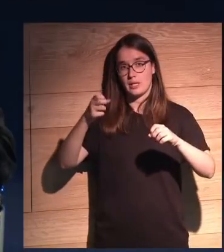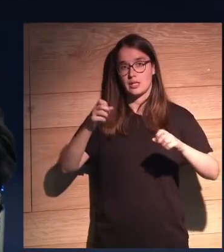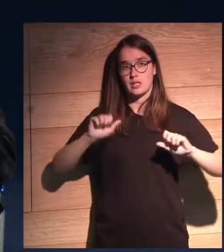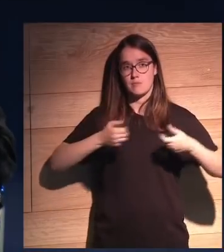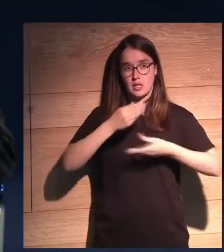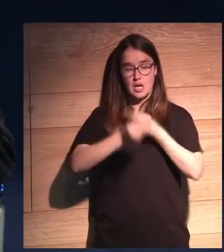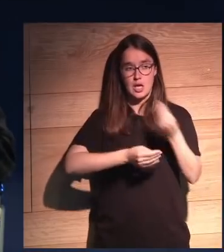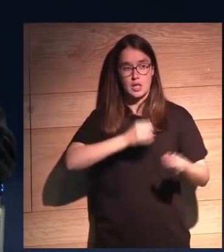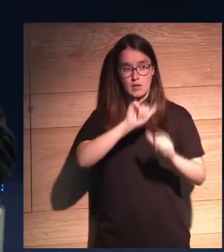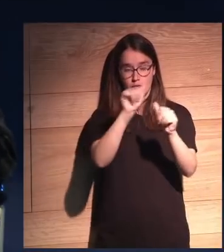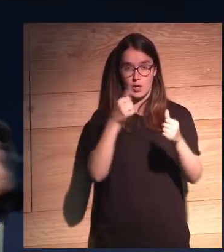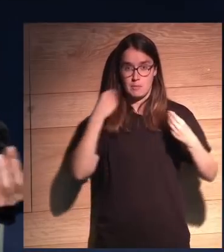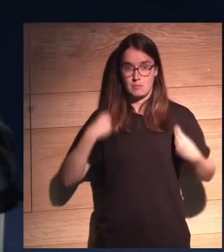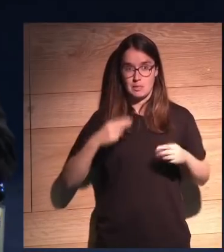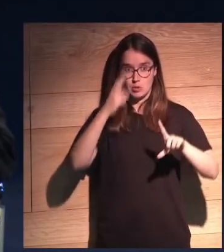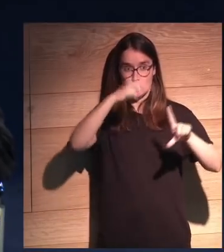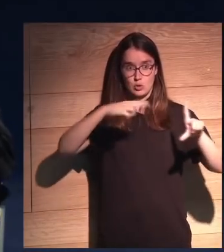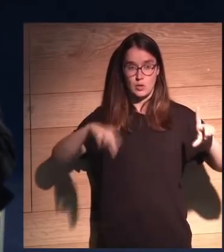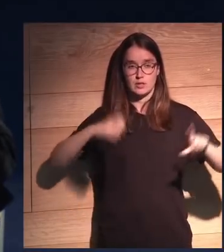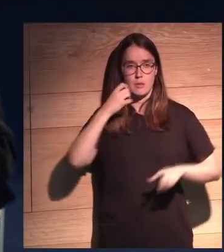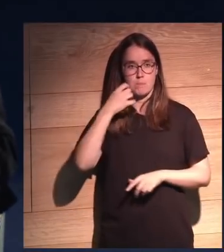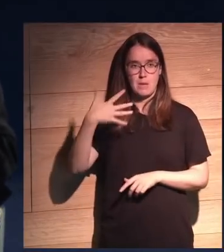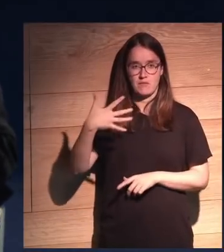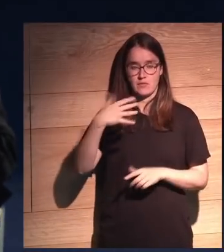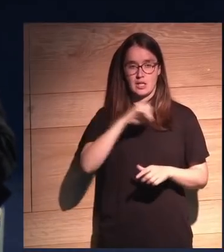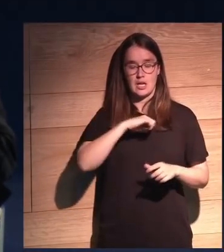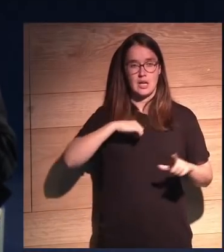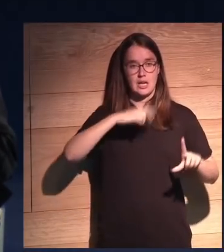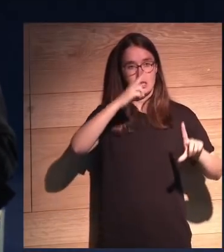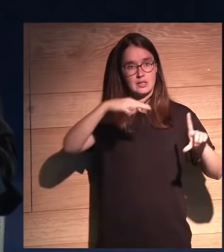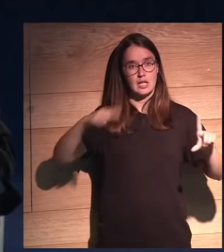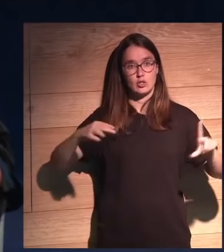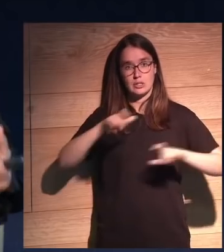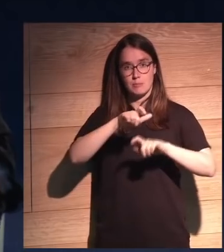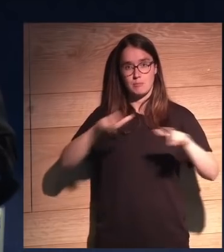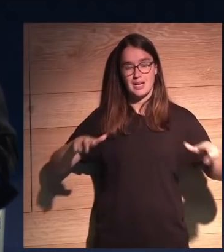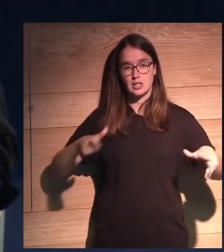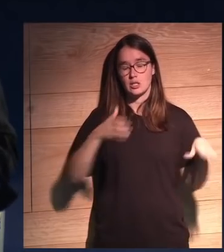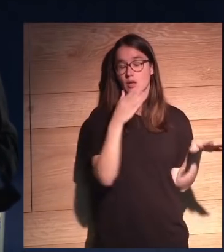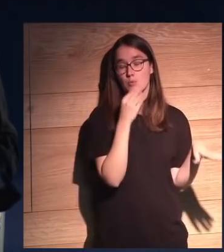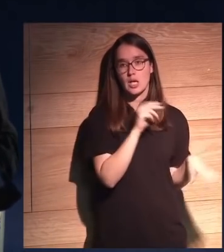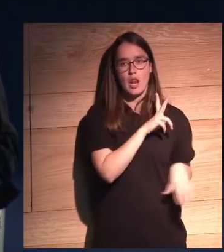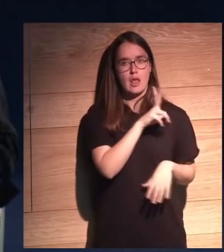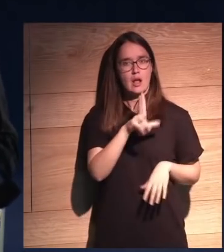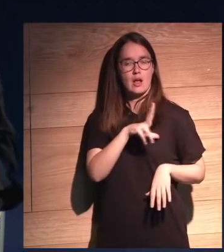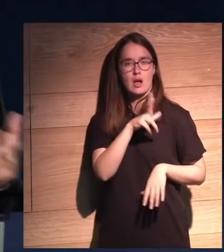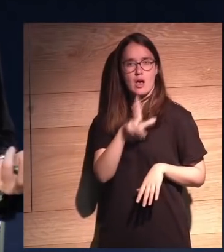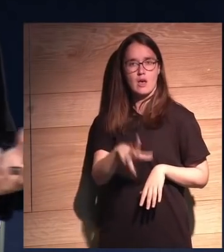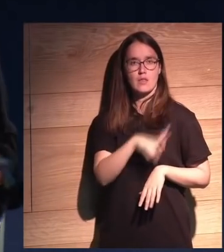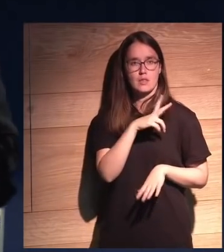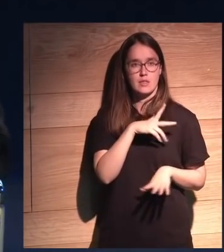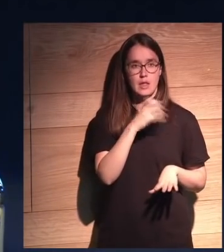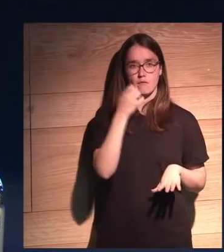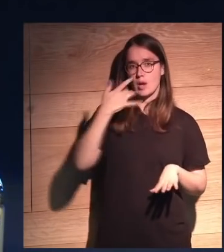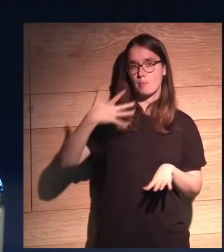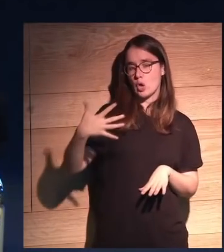hacer estos cuadros tan famosos, retratos de gente muy glamurosa, de estrellas